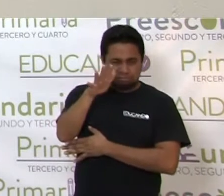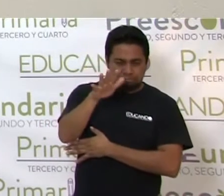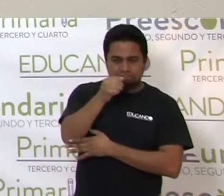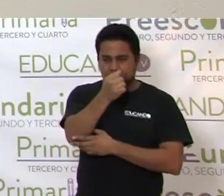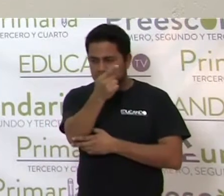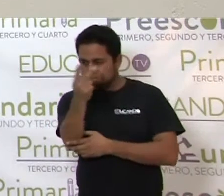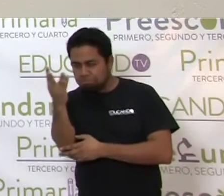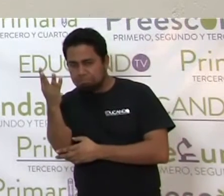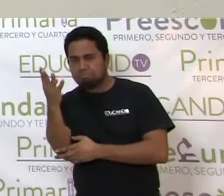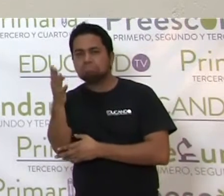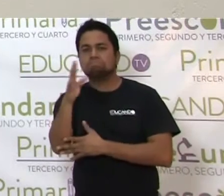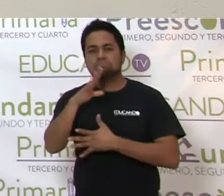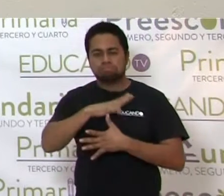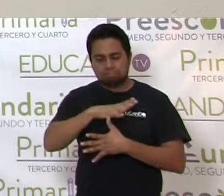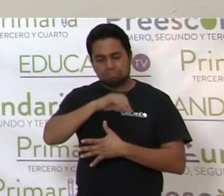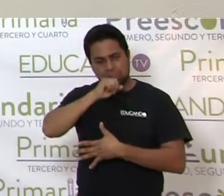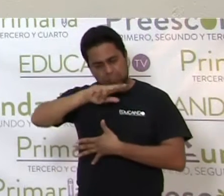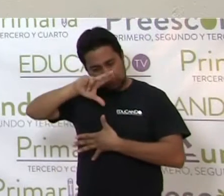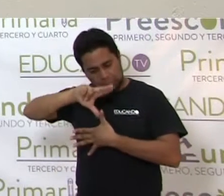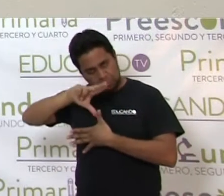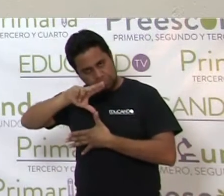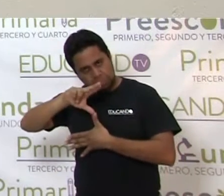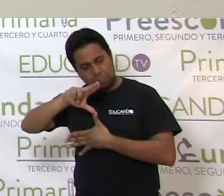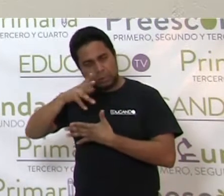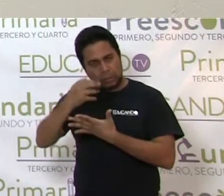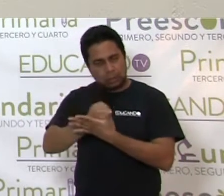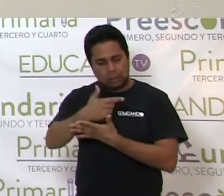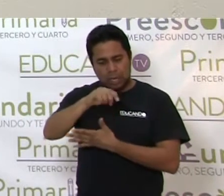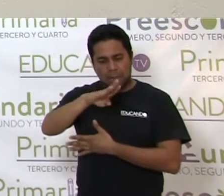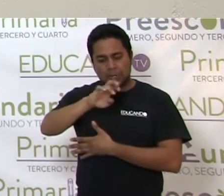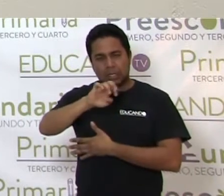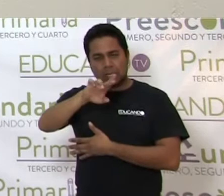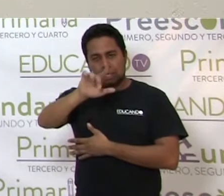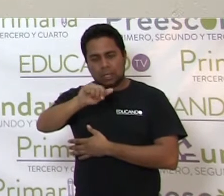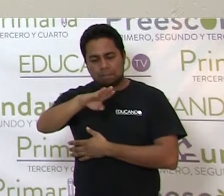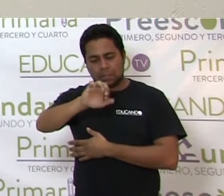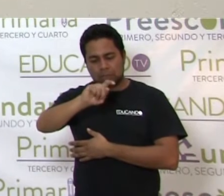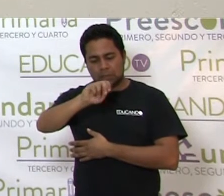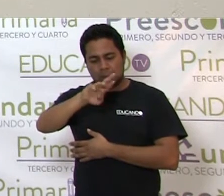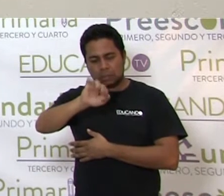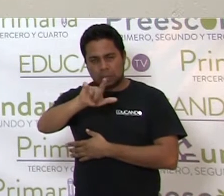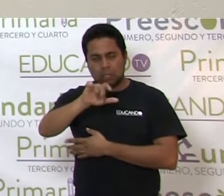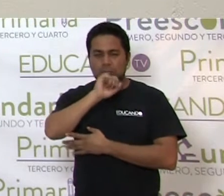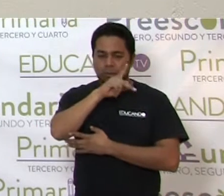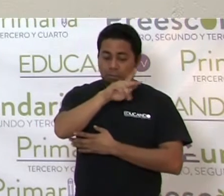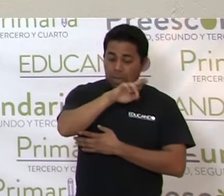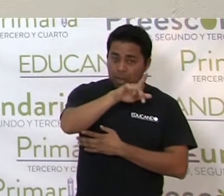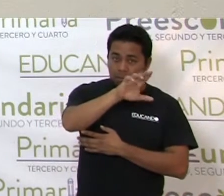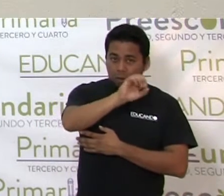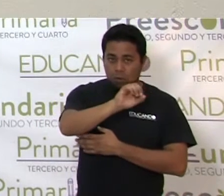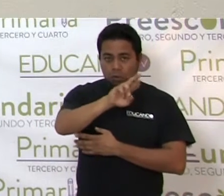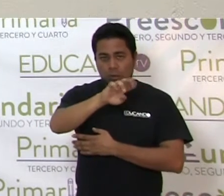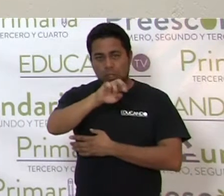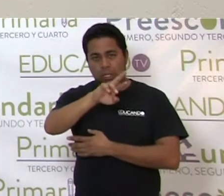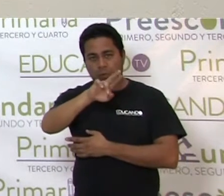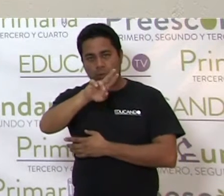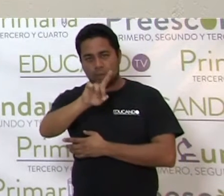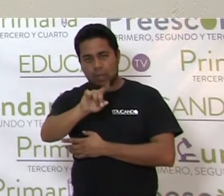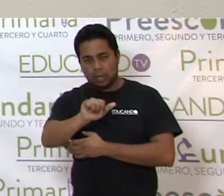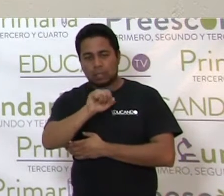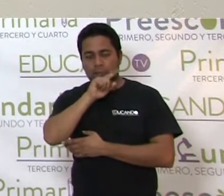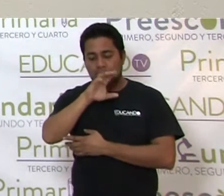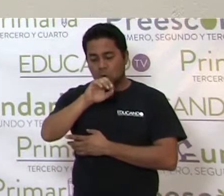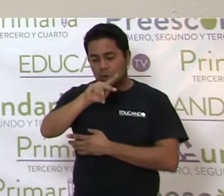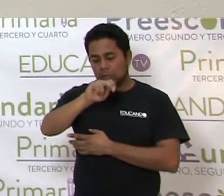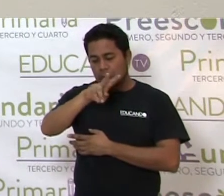escritores latinoamericanos son Gabriela Mistral, Pablo Neruda,